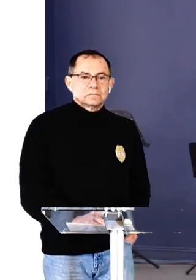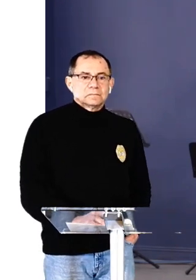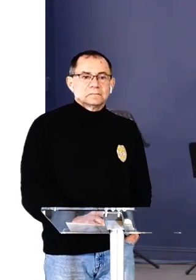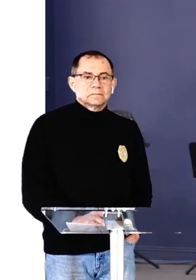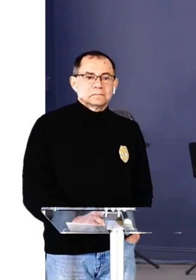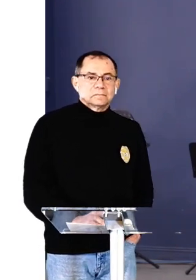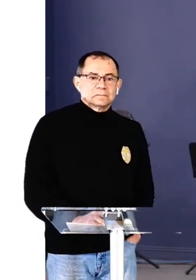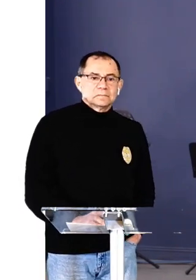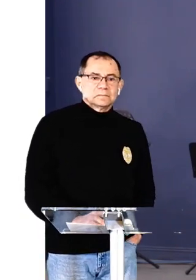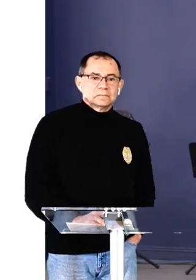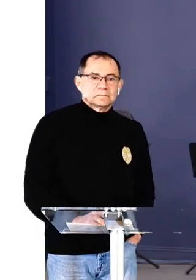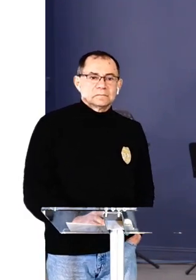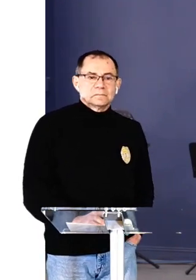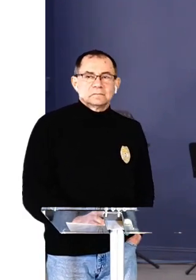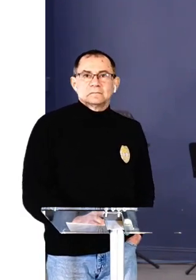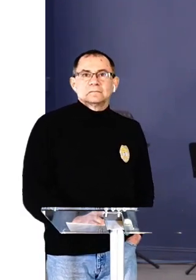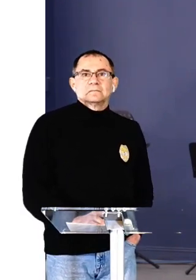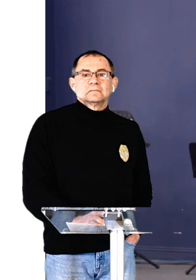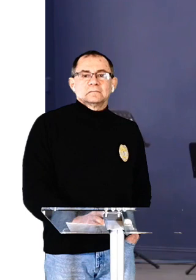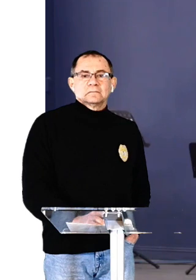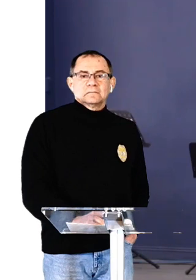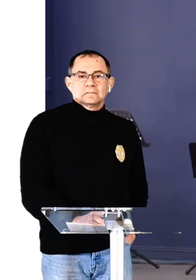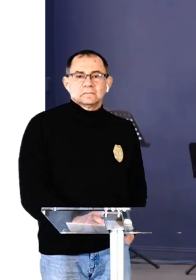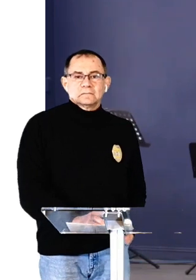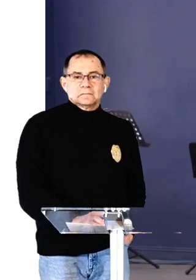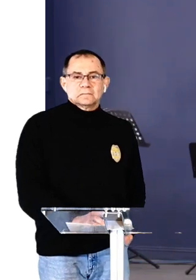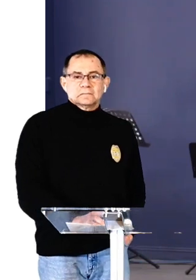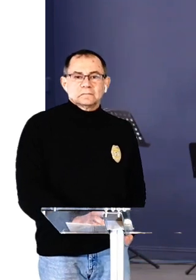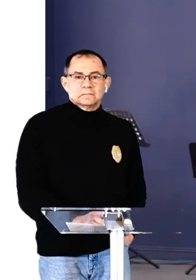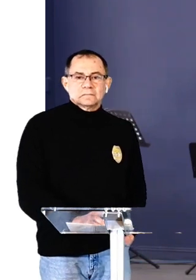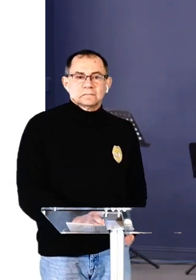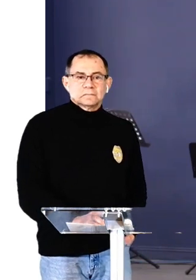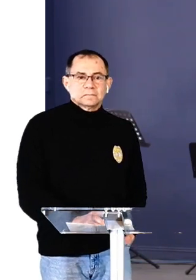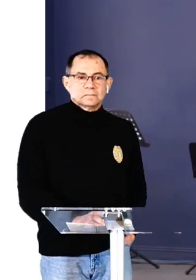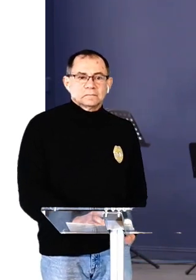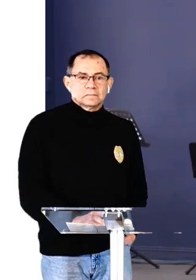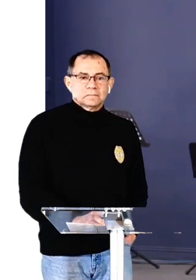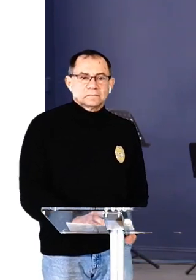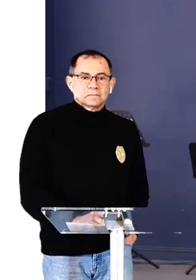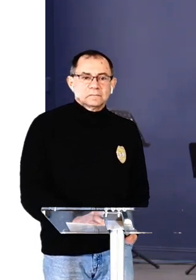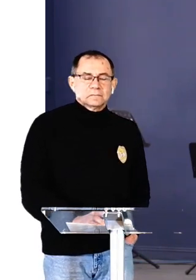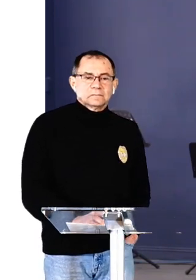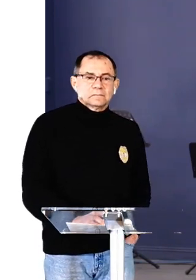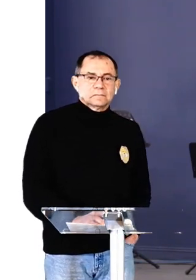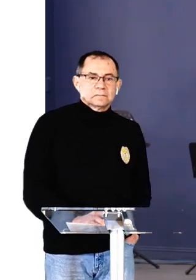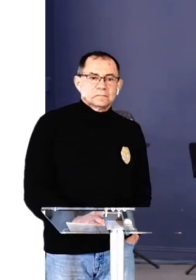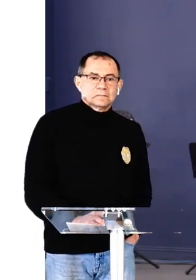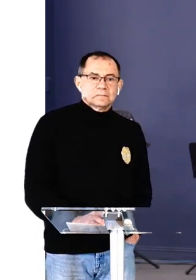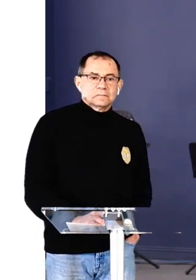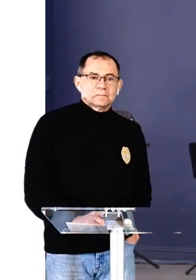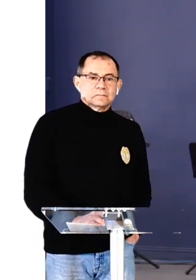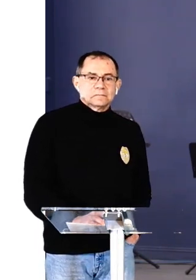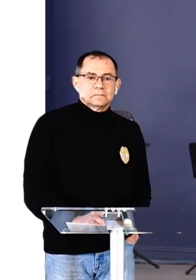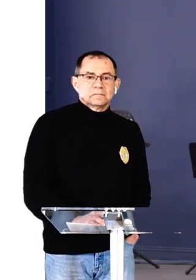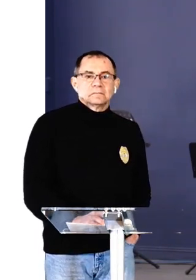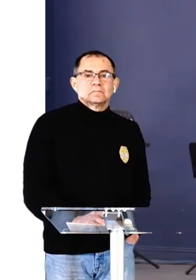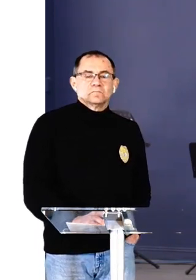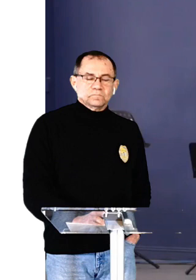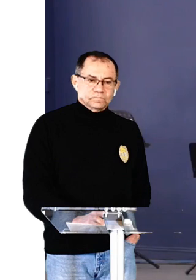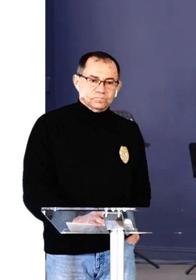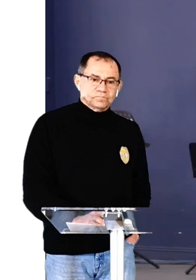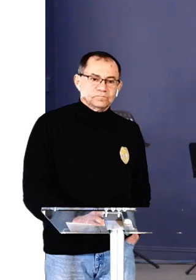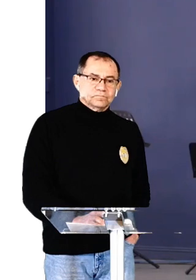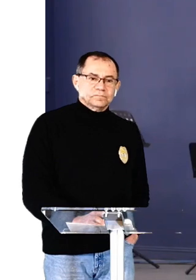de tal nombre, aunque no lo sepa, nada más le dice espíritu demoníaco, no te quiero en mi vida, te vas en el nombre de